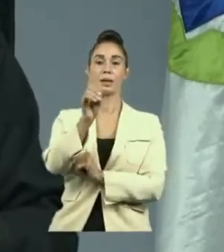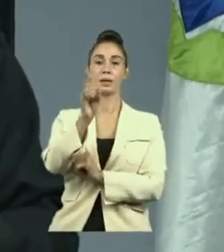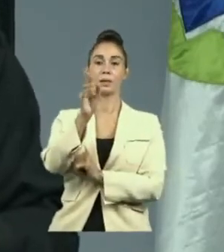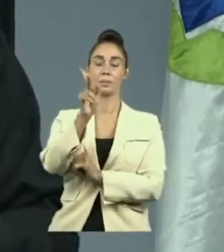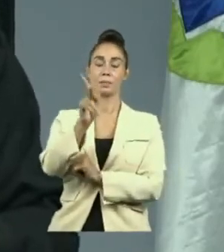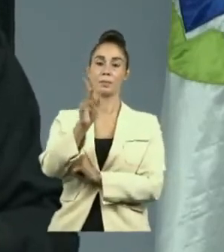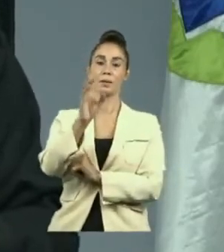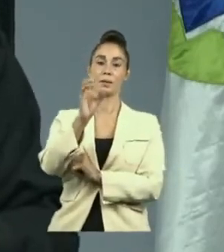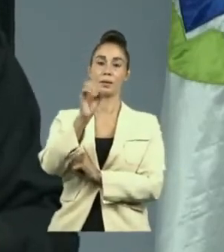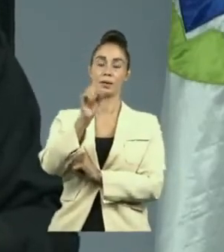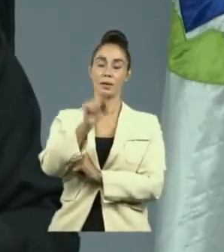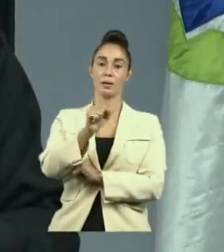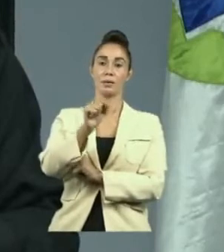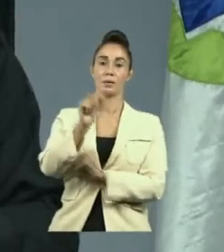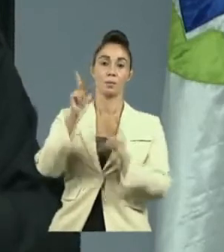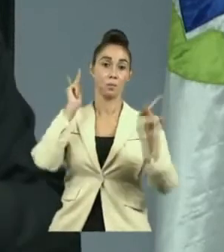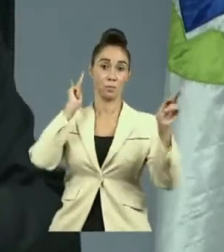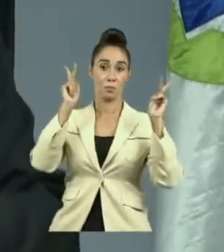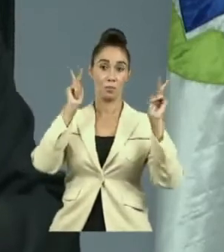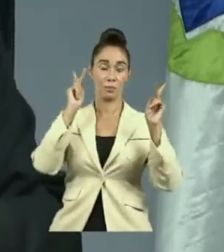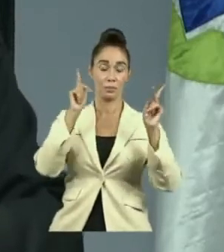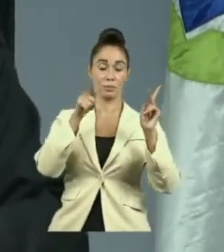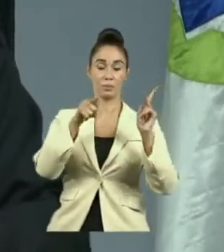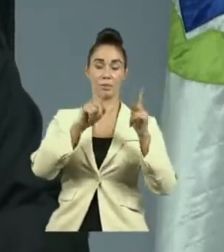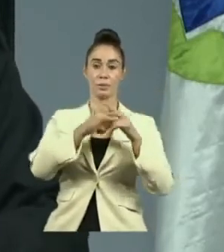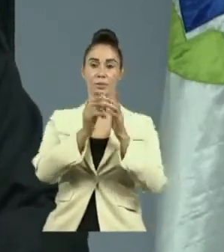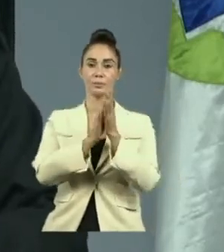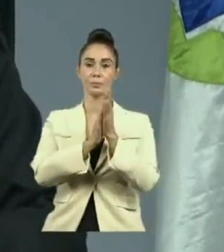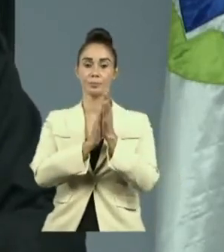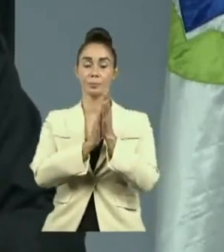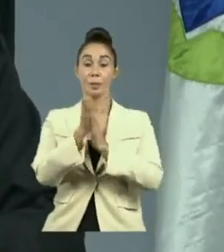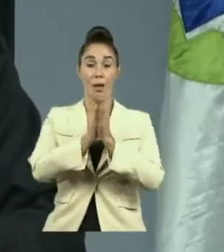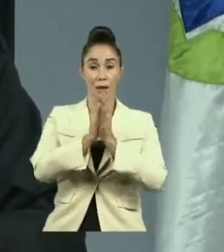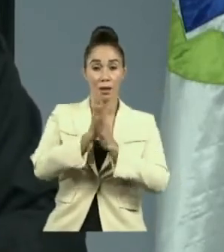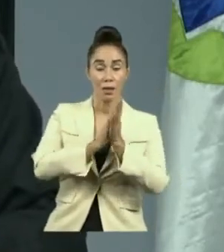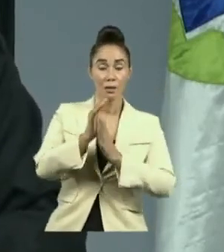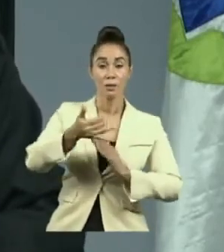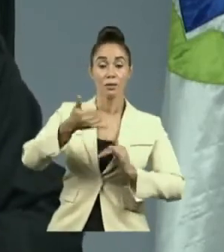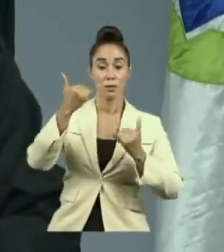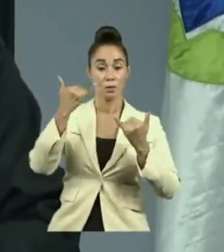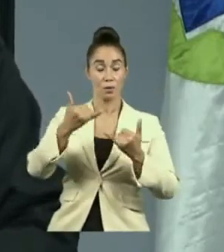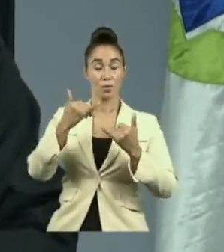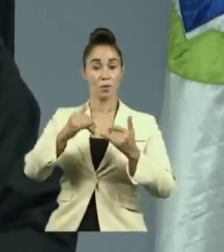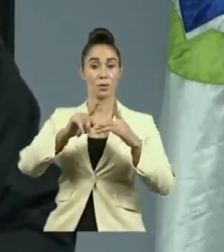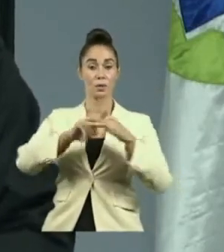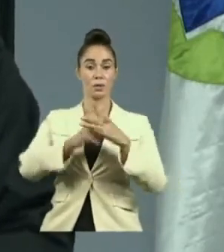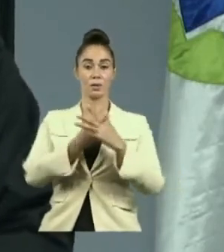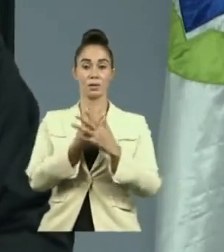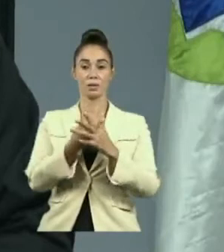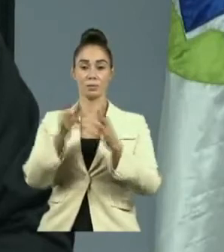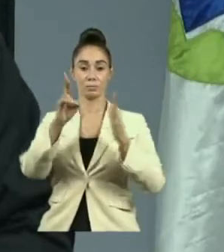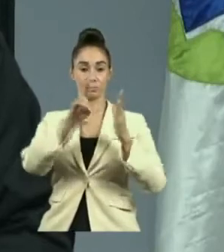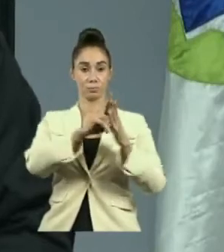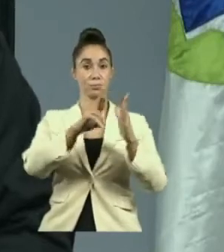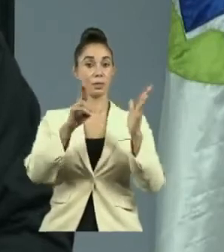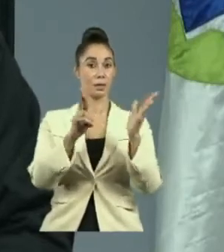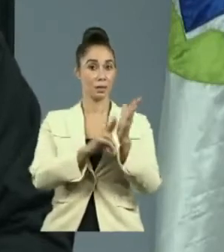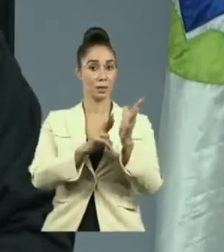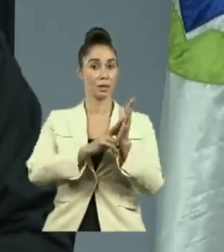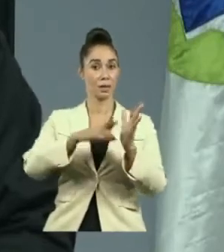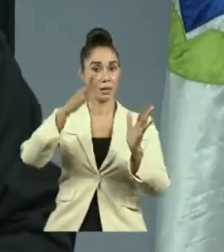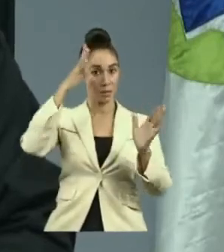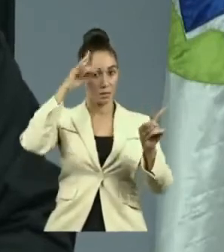la activación en el día de hoy de las medidas ya